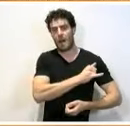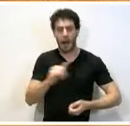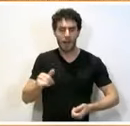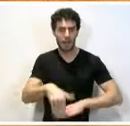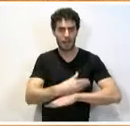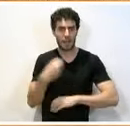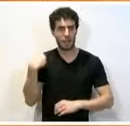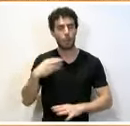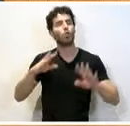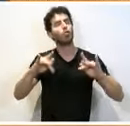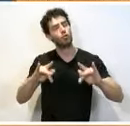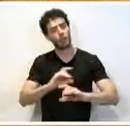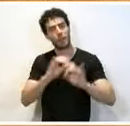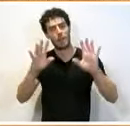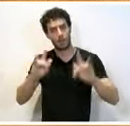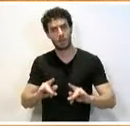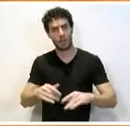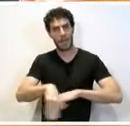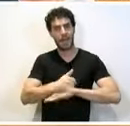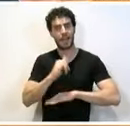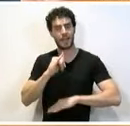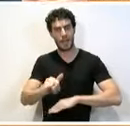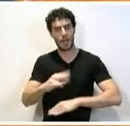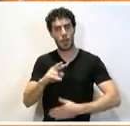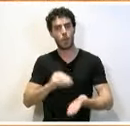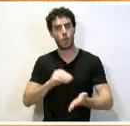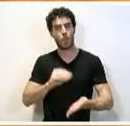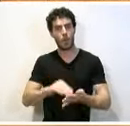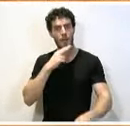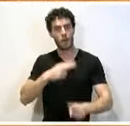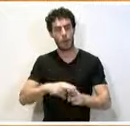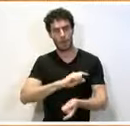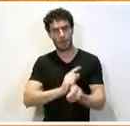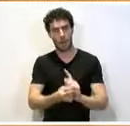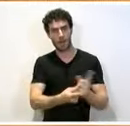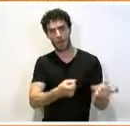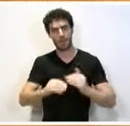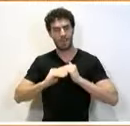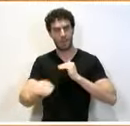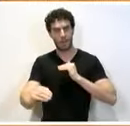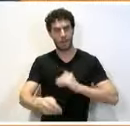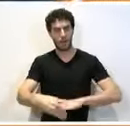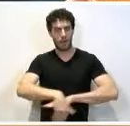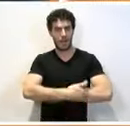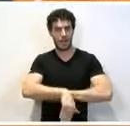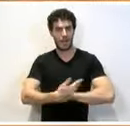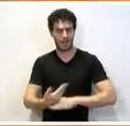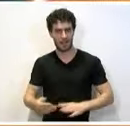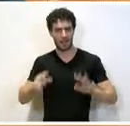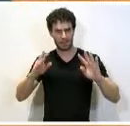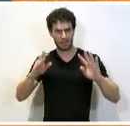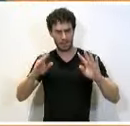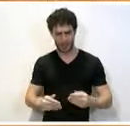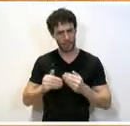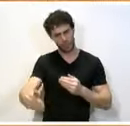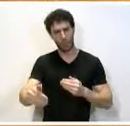Y hay calles que han cambiado hasta 2 veces de nombre y necesitamos que haya una cierta estabilidad. Las calles se cambiarán cuando se tengan que cambiar y se cambian en